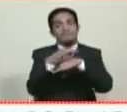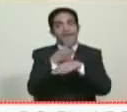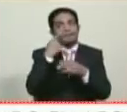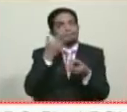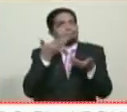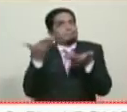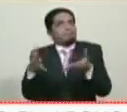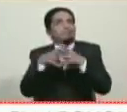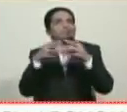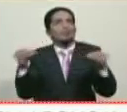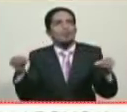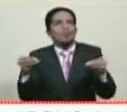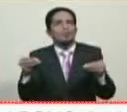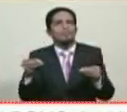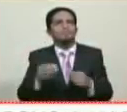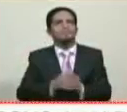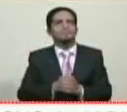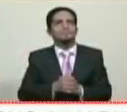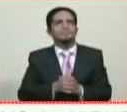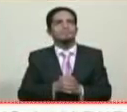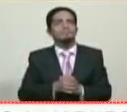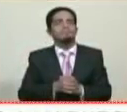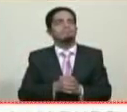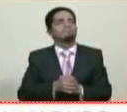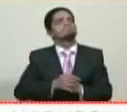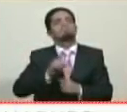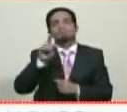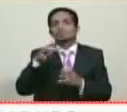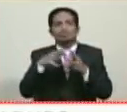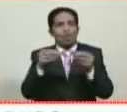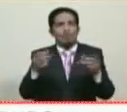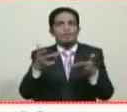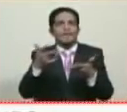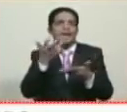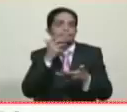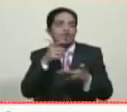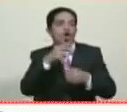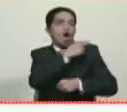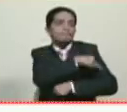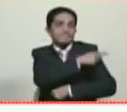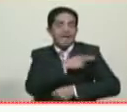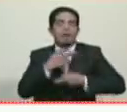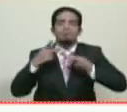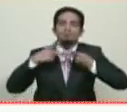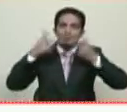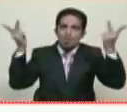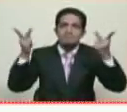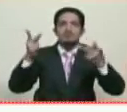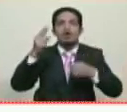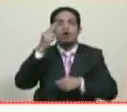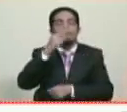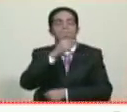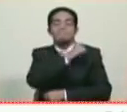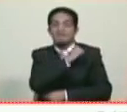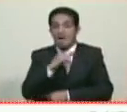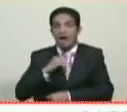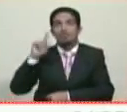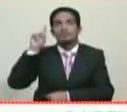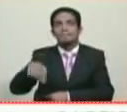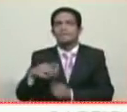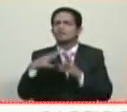diálisis, tanto para el sector privado como para el sector público. Bueno, todo el material de 2 meses se